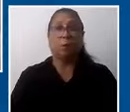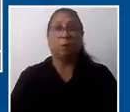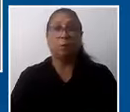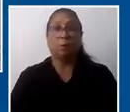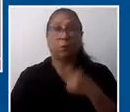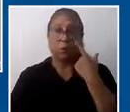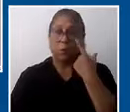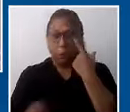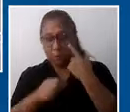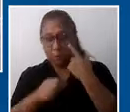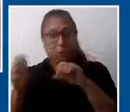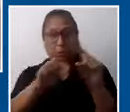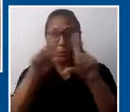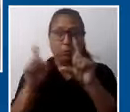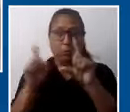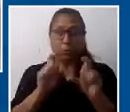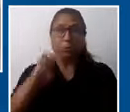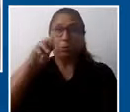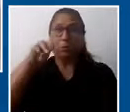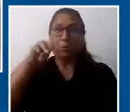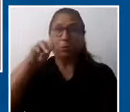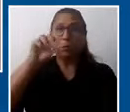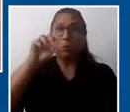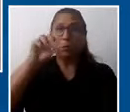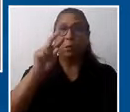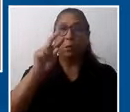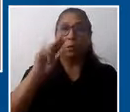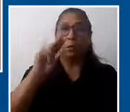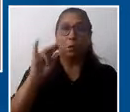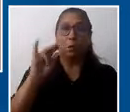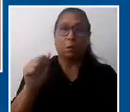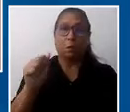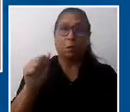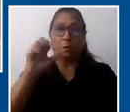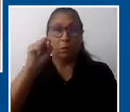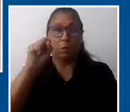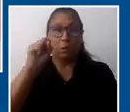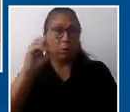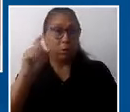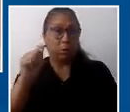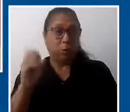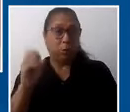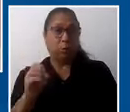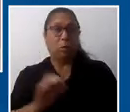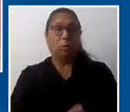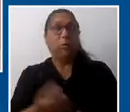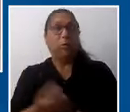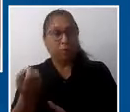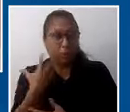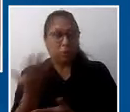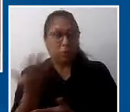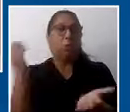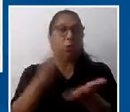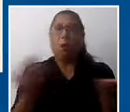Tenemos otra pregunta de María Soto. ¿Pueden volver a repetir dónde acudir para denunciar impedimento de matrícula